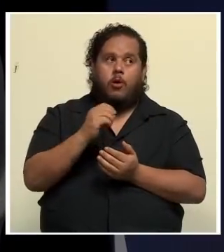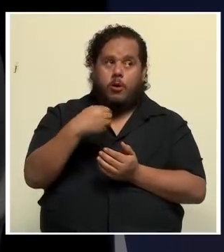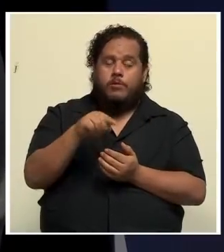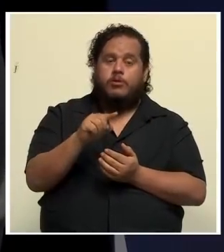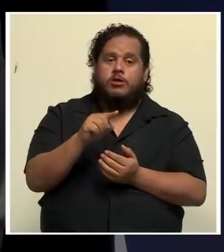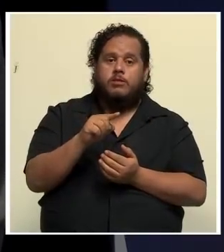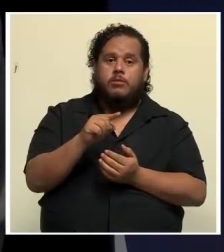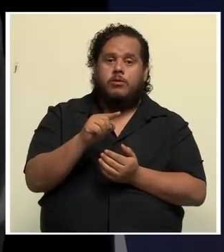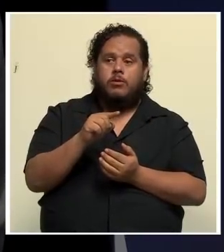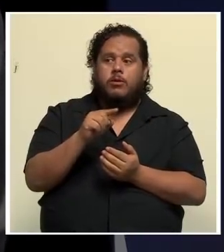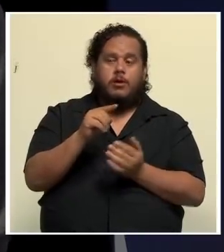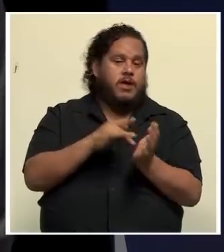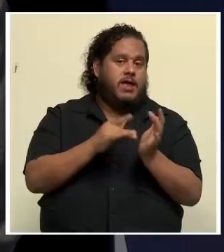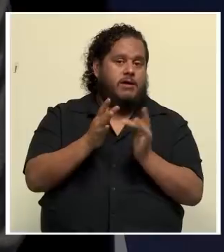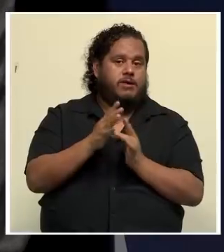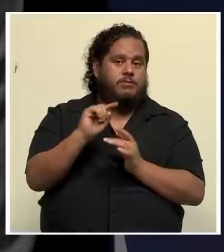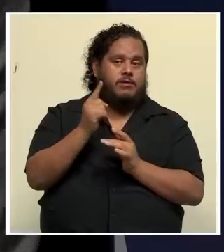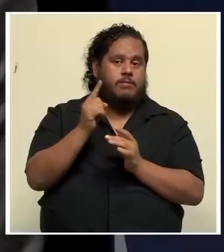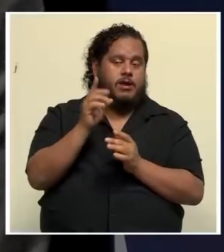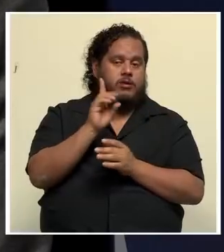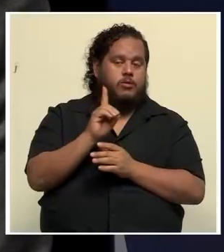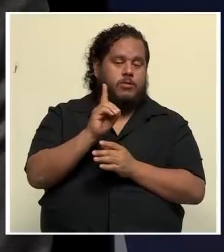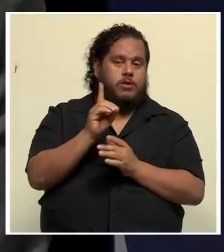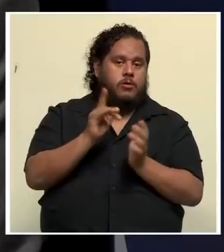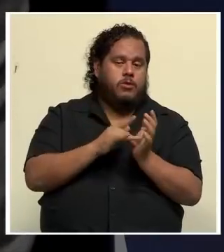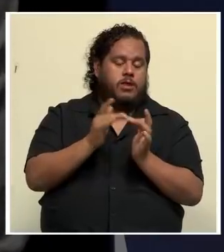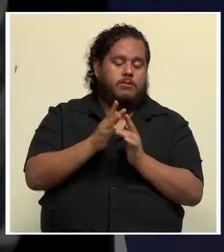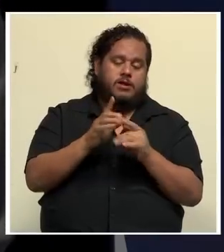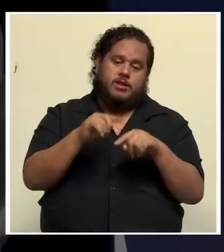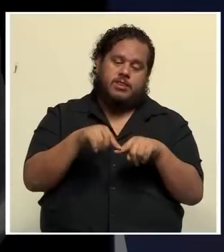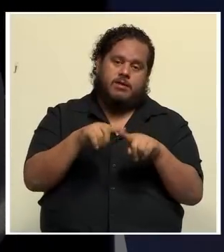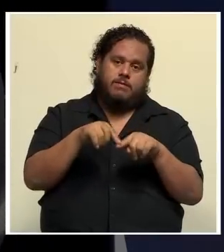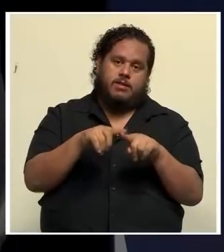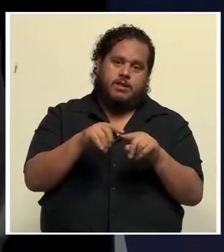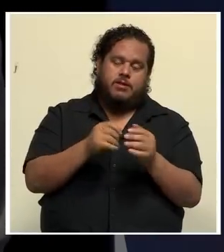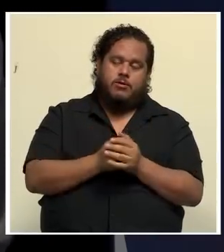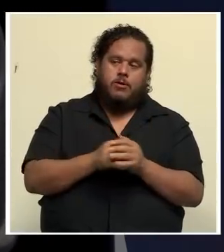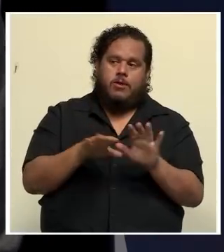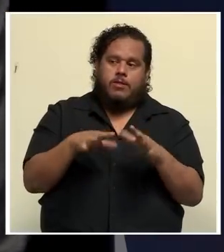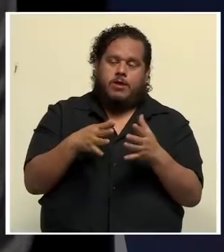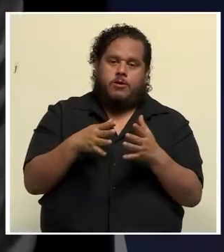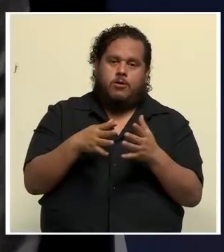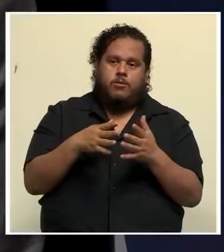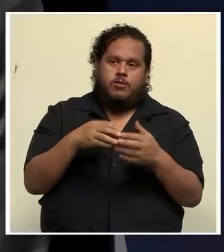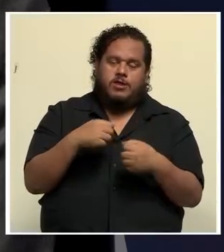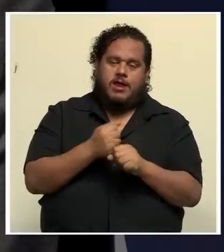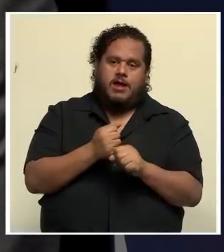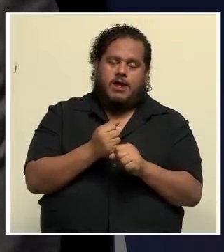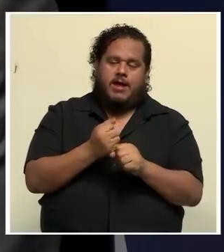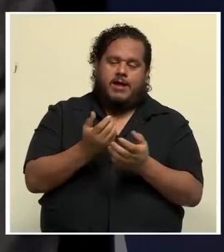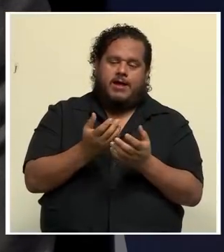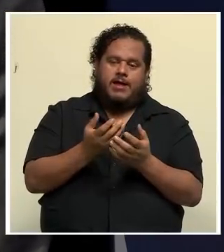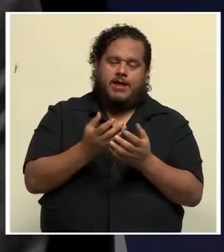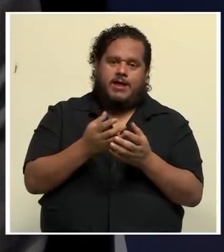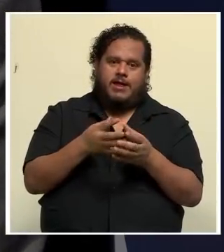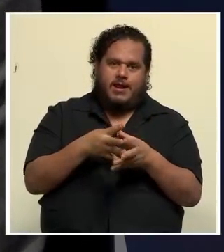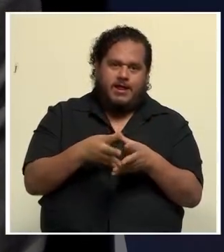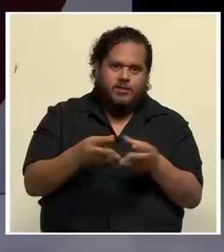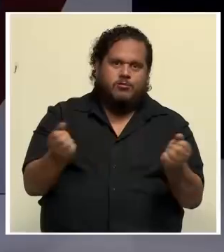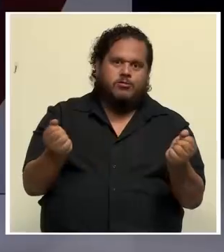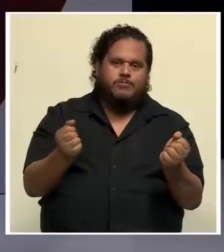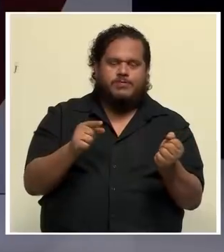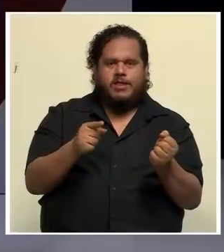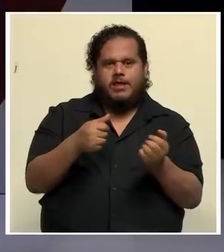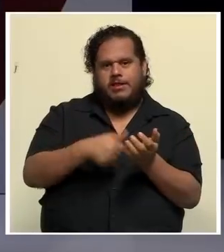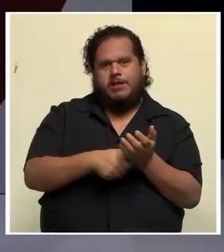próximo abril, primer domingo de abril, según cómo sea el desenlace de esa intención electoral.